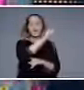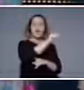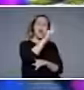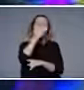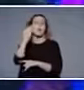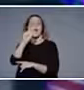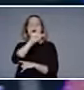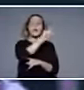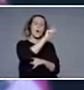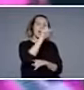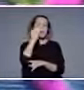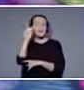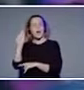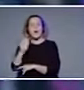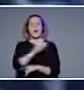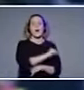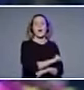la la.